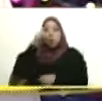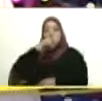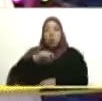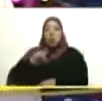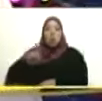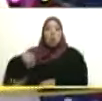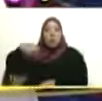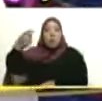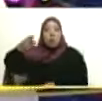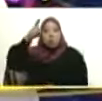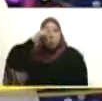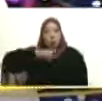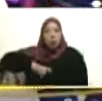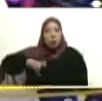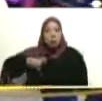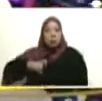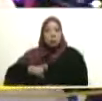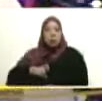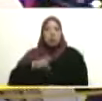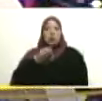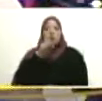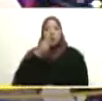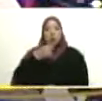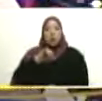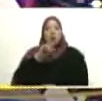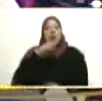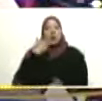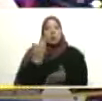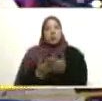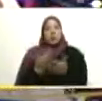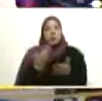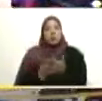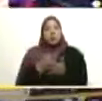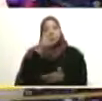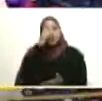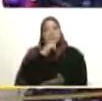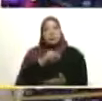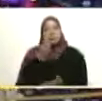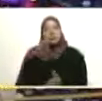están por venir. Así que yo tengo aquí la propuesta del año